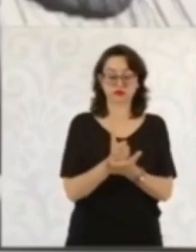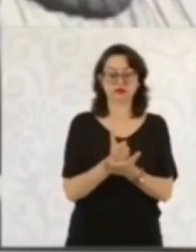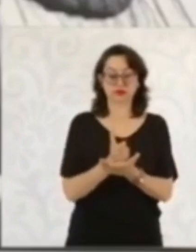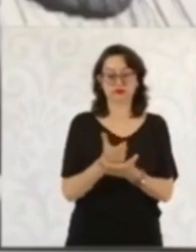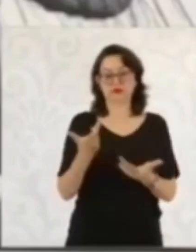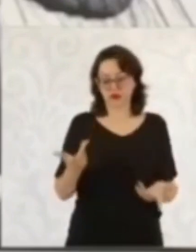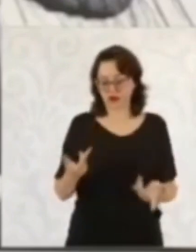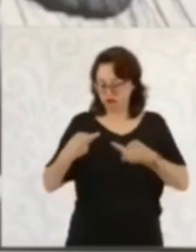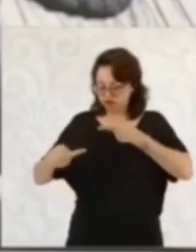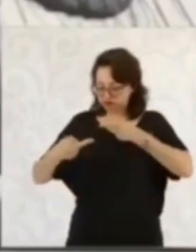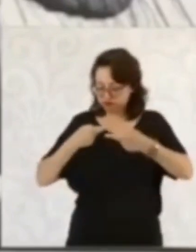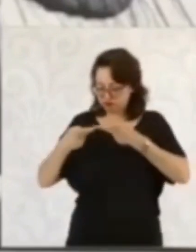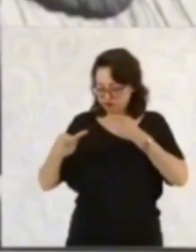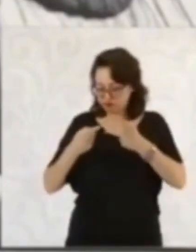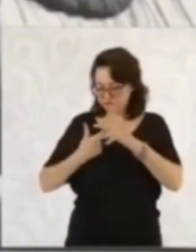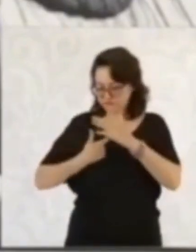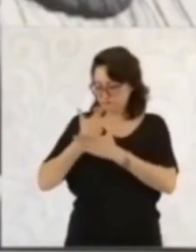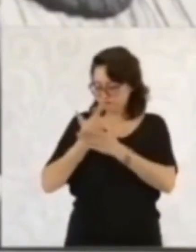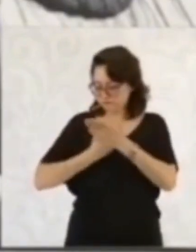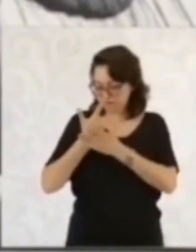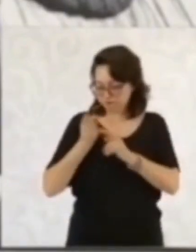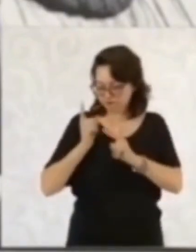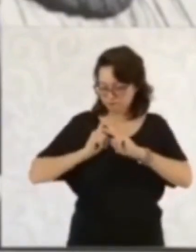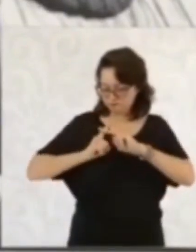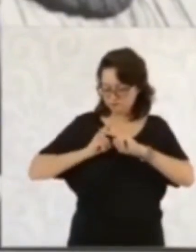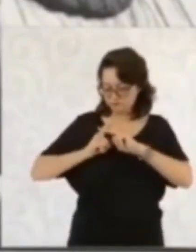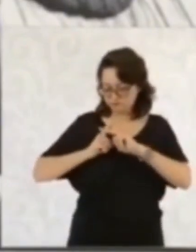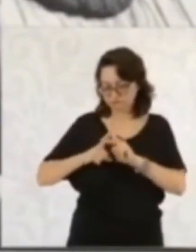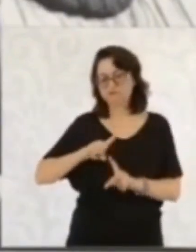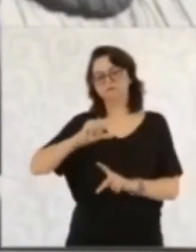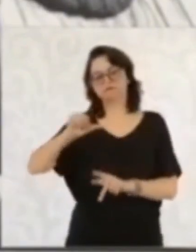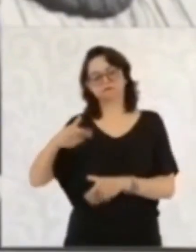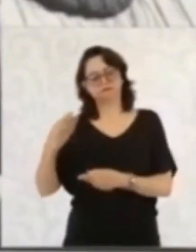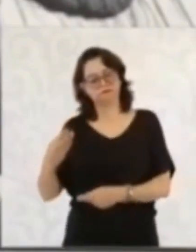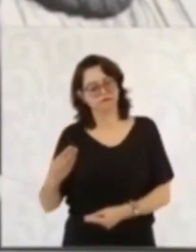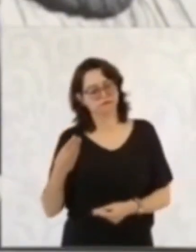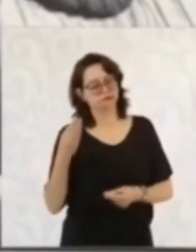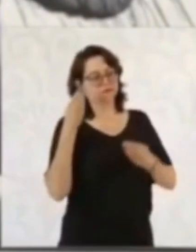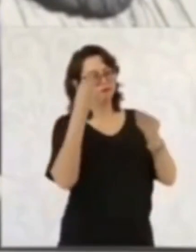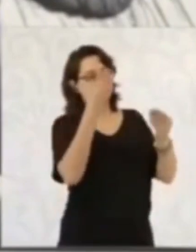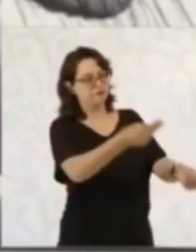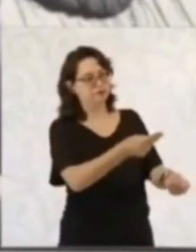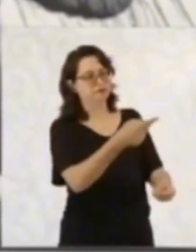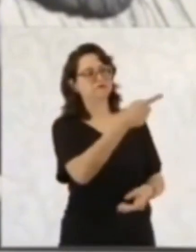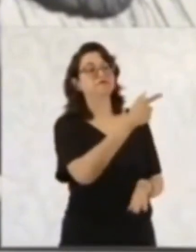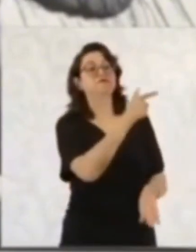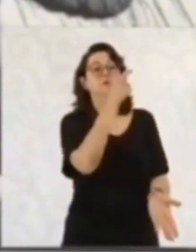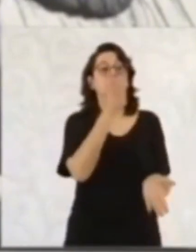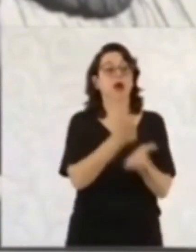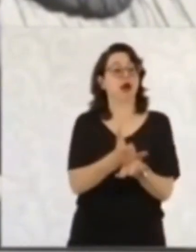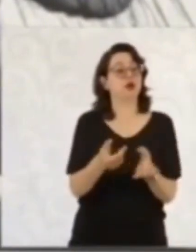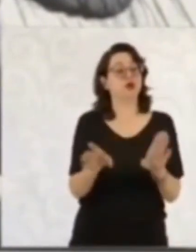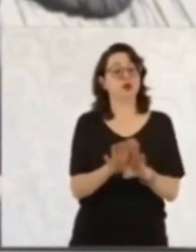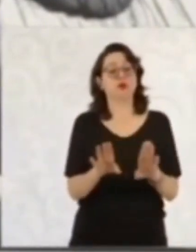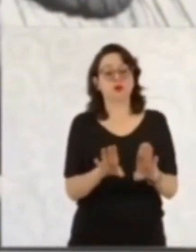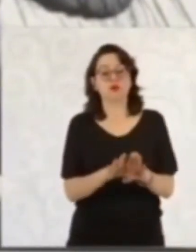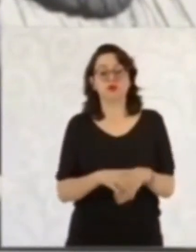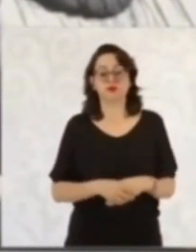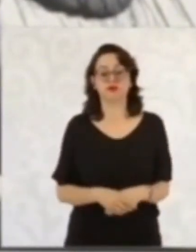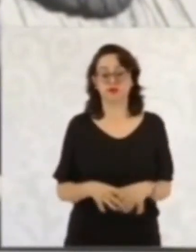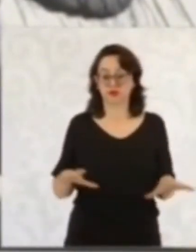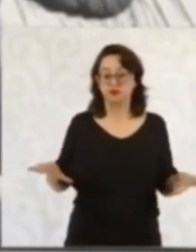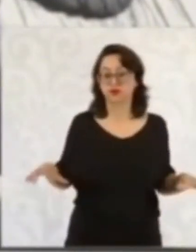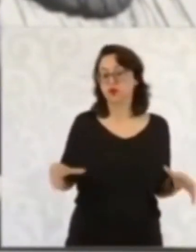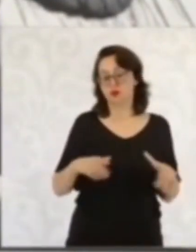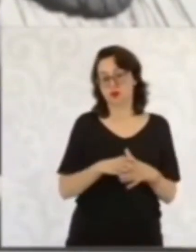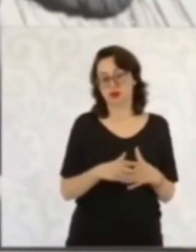exactamente todo y después en comunicación con la empresa para que acuerden un convenio en donde las comunidades también estén de